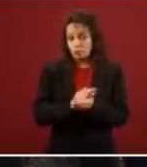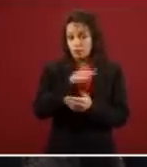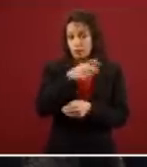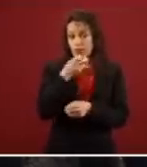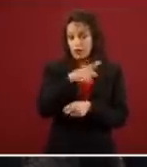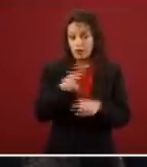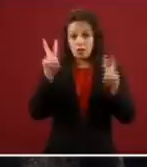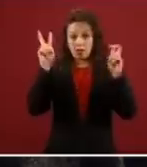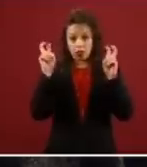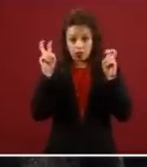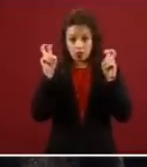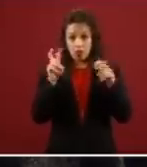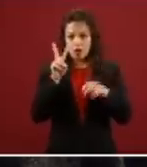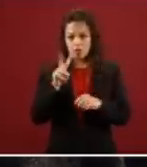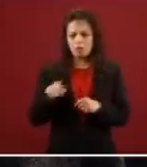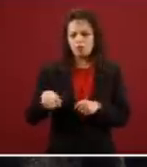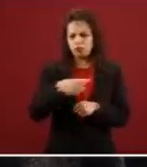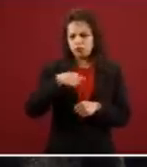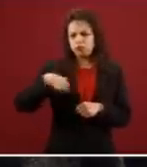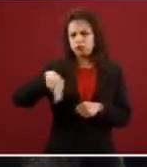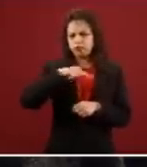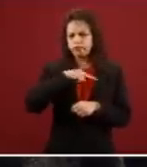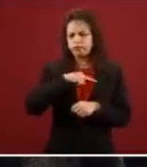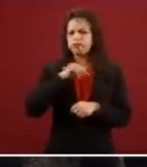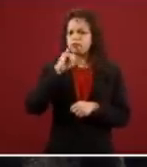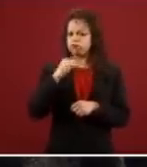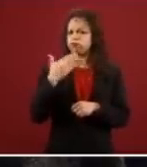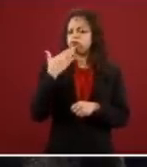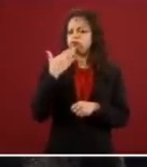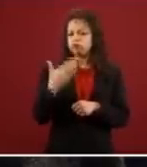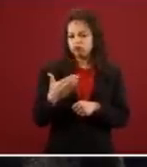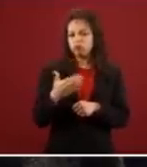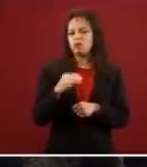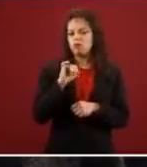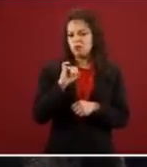Nosotros estamos en la mejor disposición de